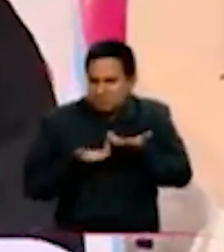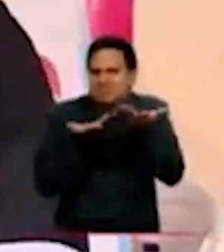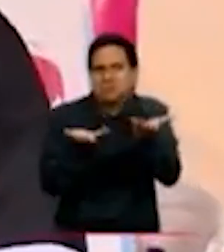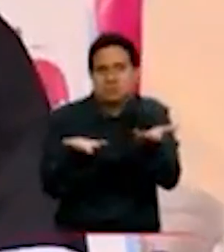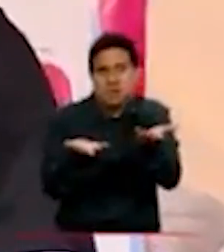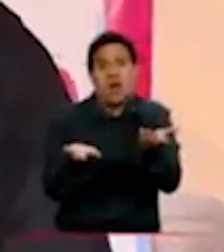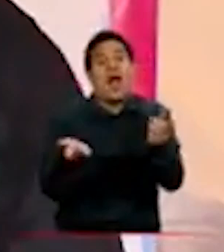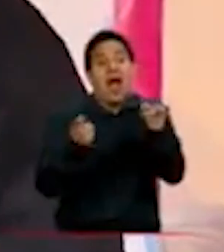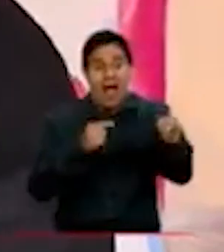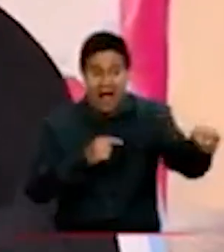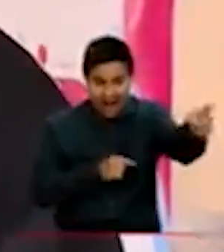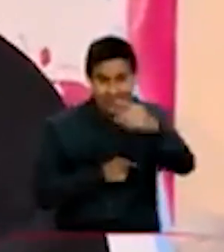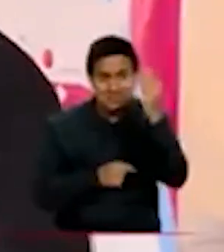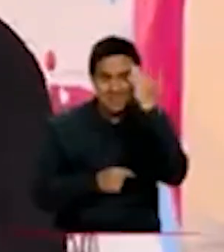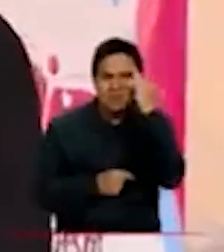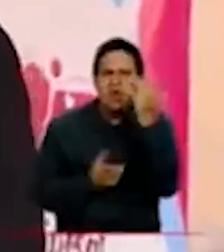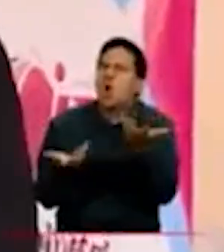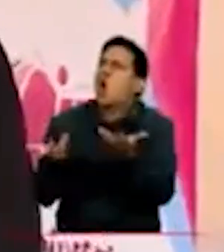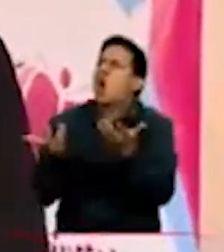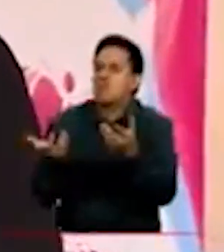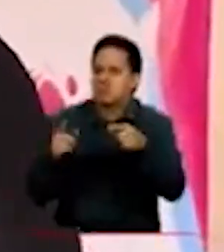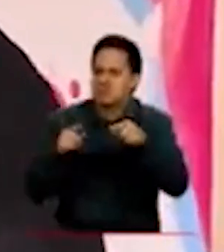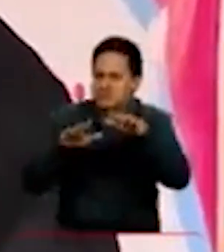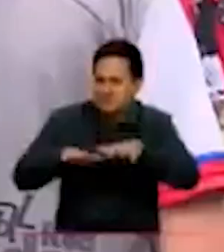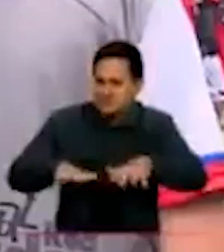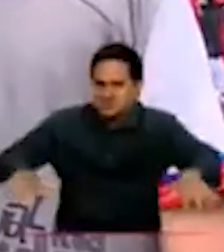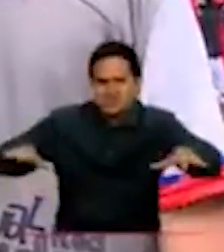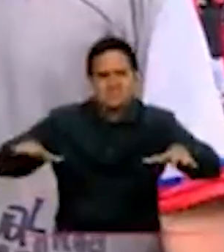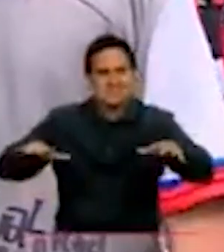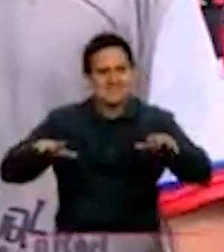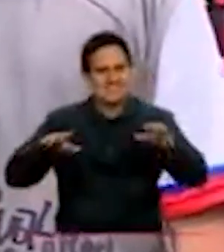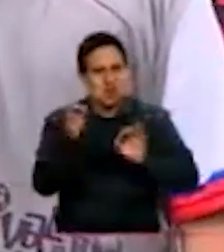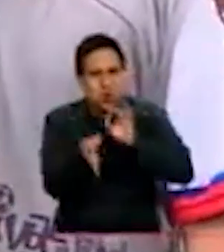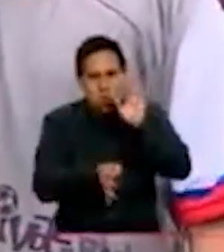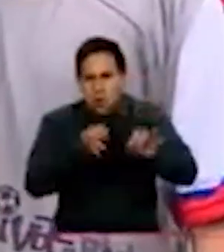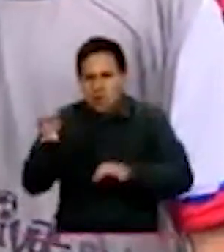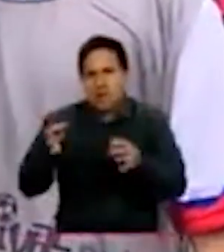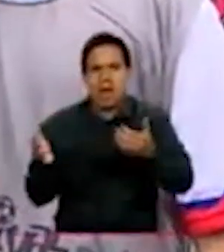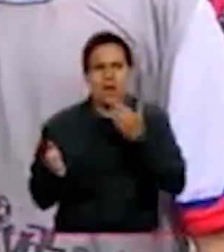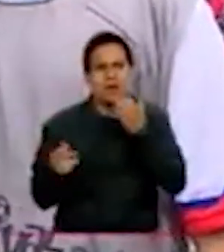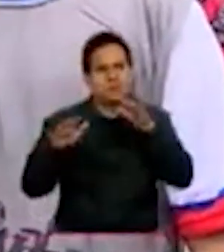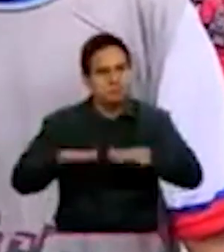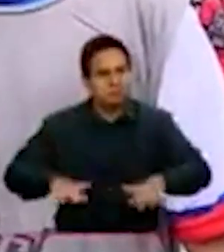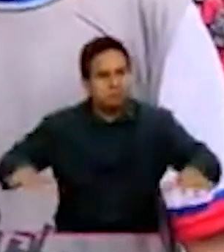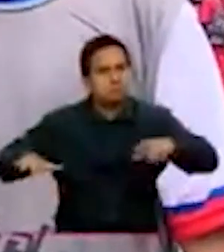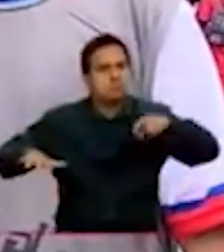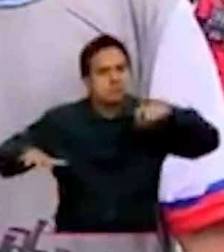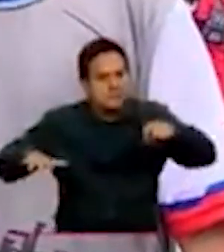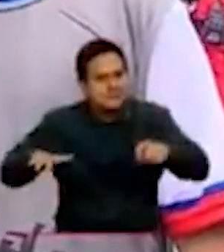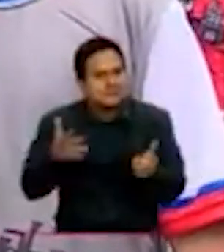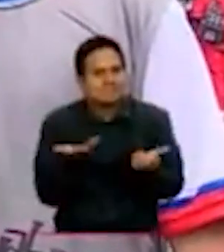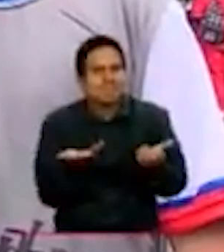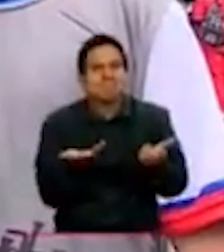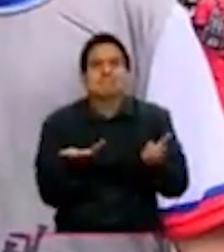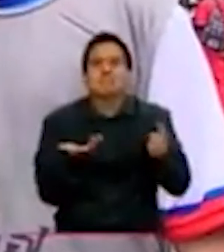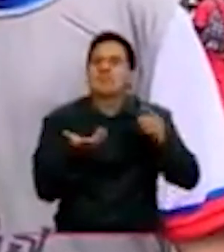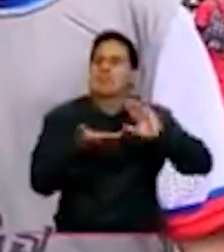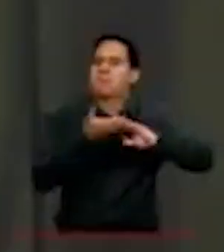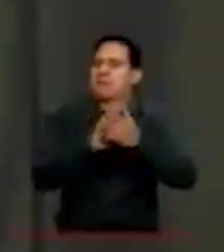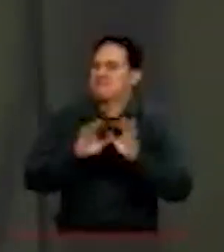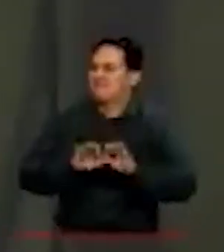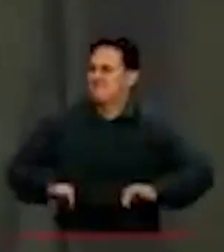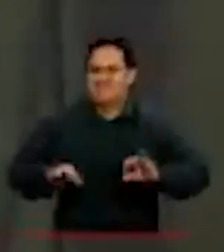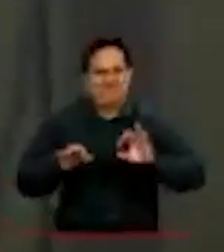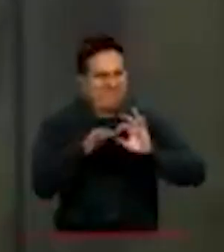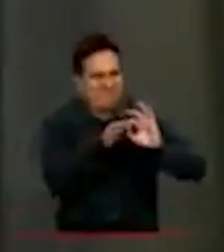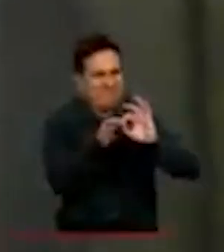por medio de las letras, cómo se cuida el territorio, mediante la lectura, cómo impulsamos para seguir y vivir en este territorio.